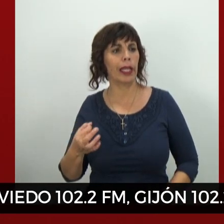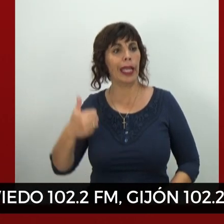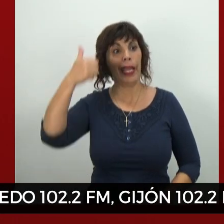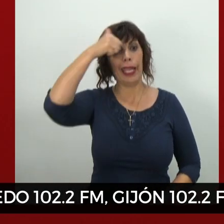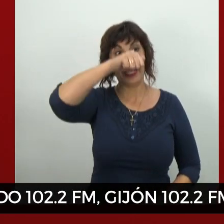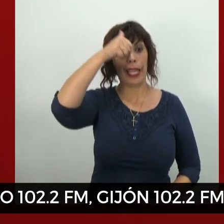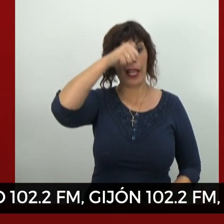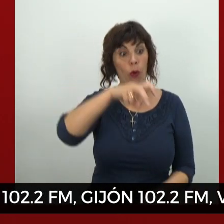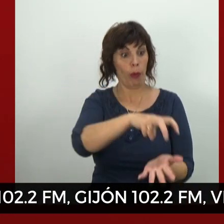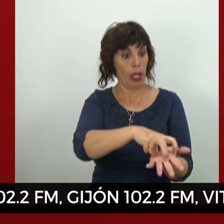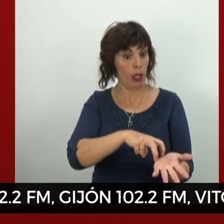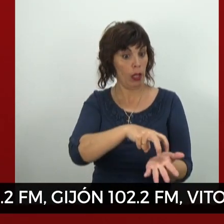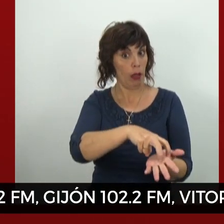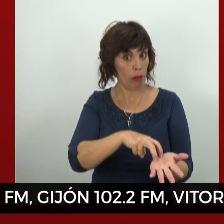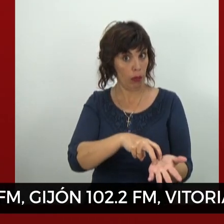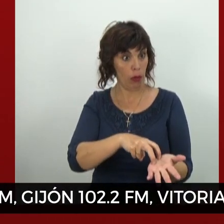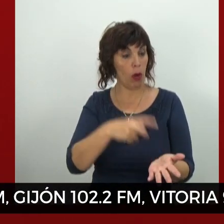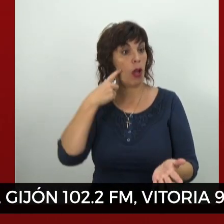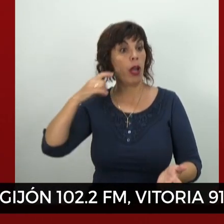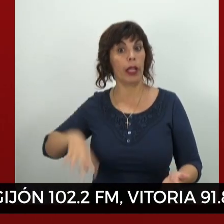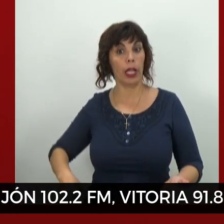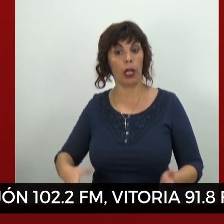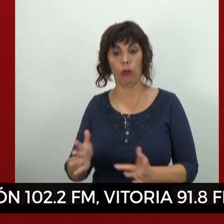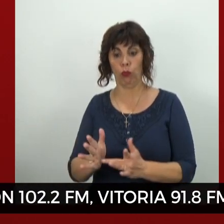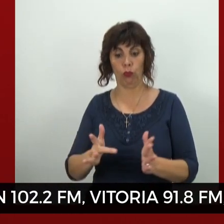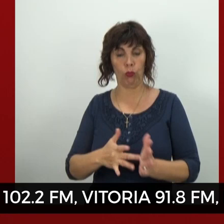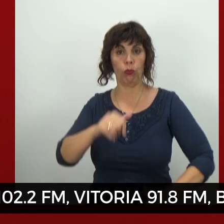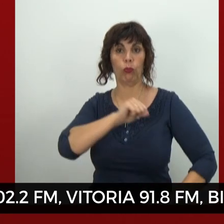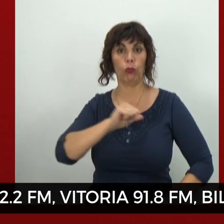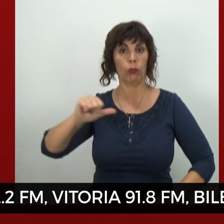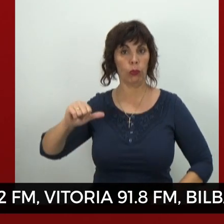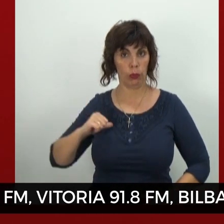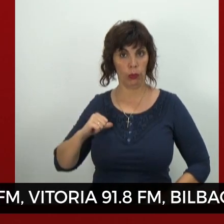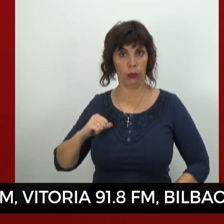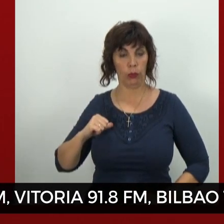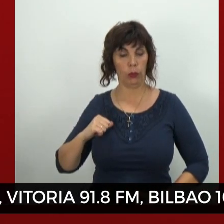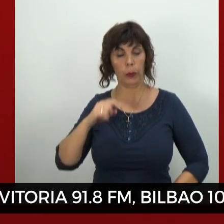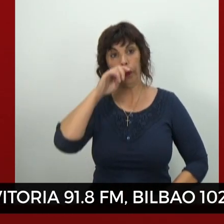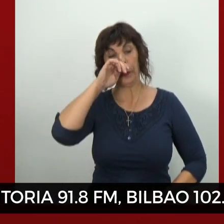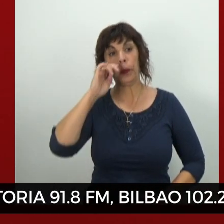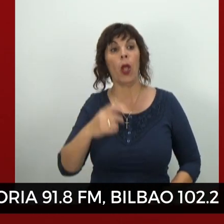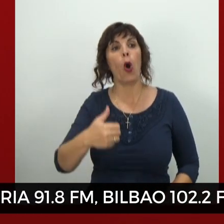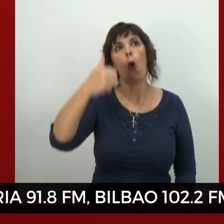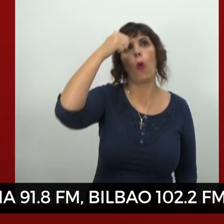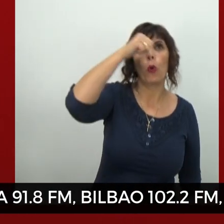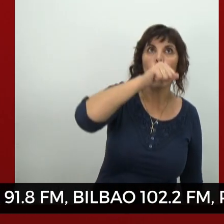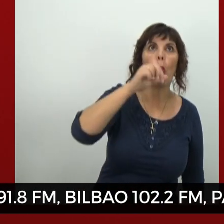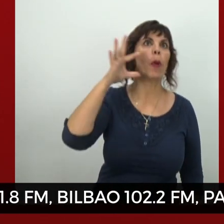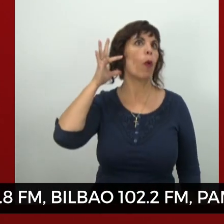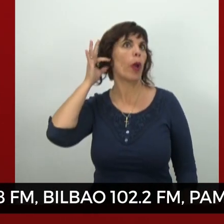Jesucristo personalmente. Puede ser que es un hombre, una mujer, el que